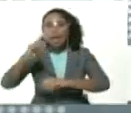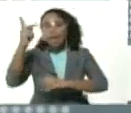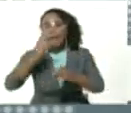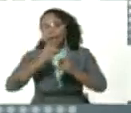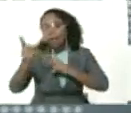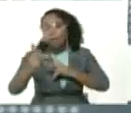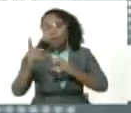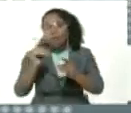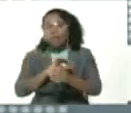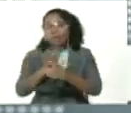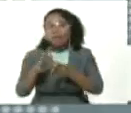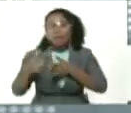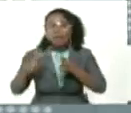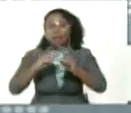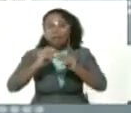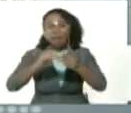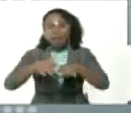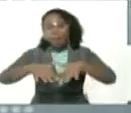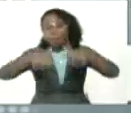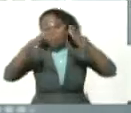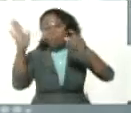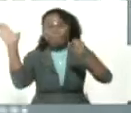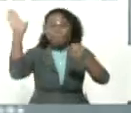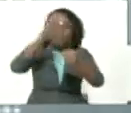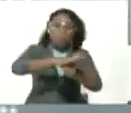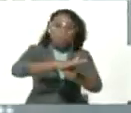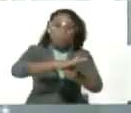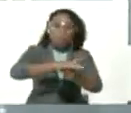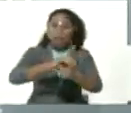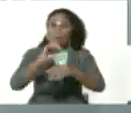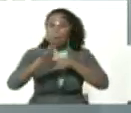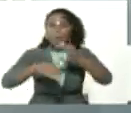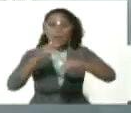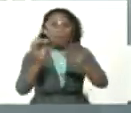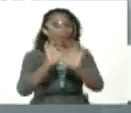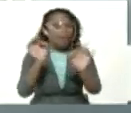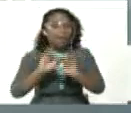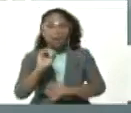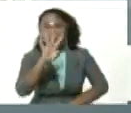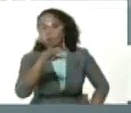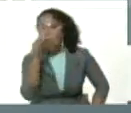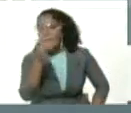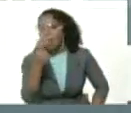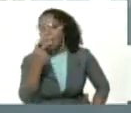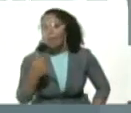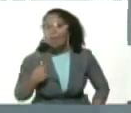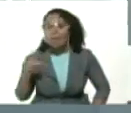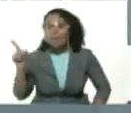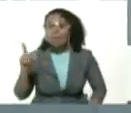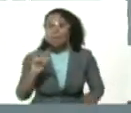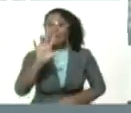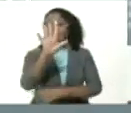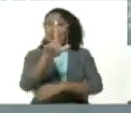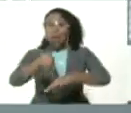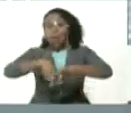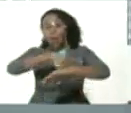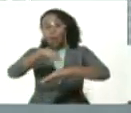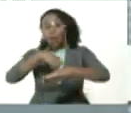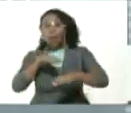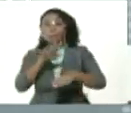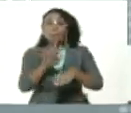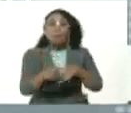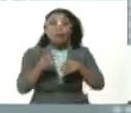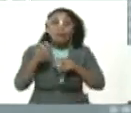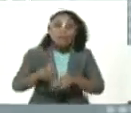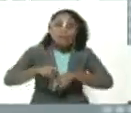quedaron tapiados, no había paso para allá. A las 4 de la tarde me dijeron que se echaban 5 horas a pie